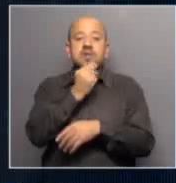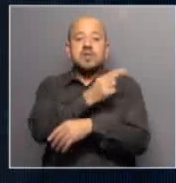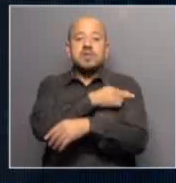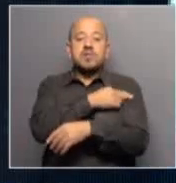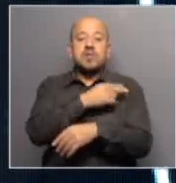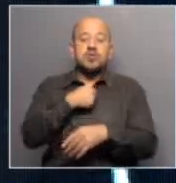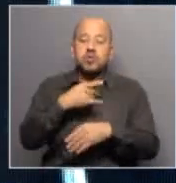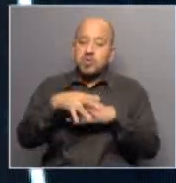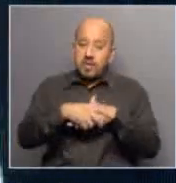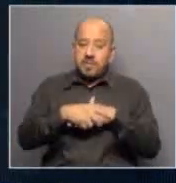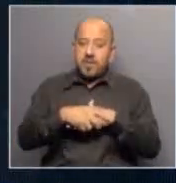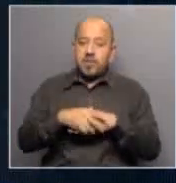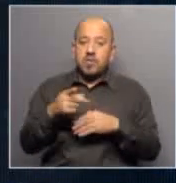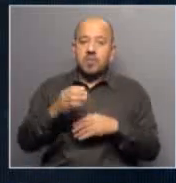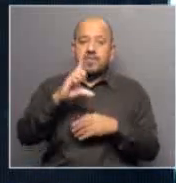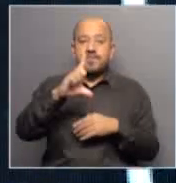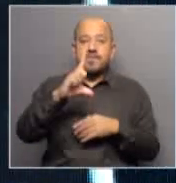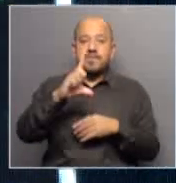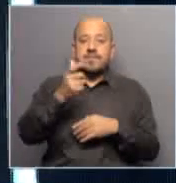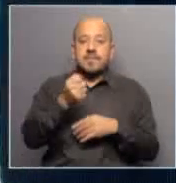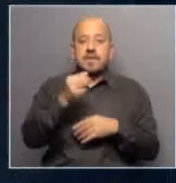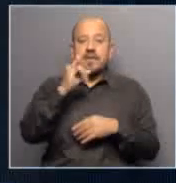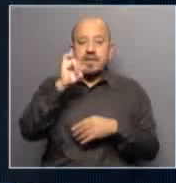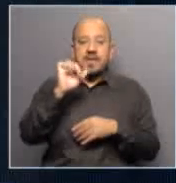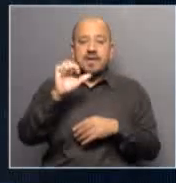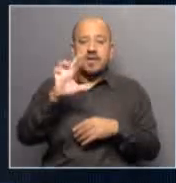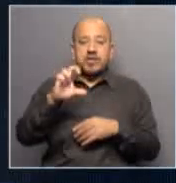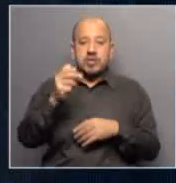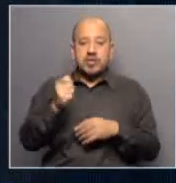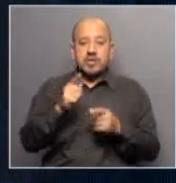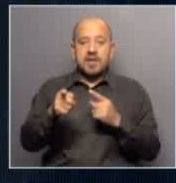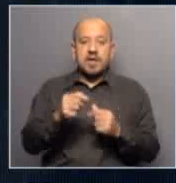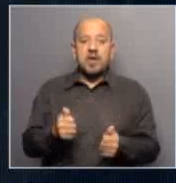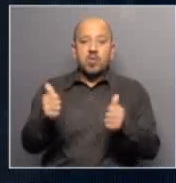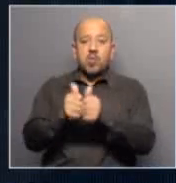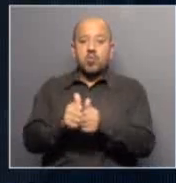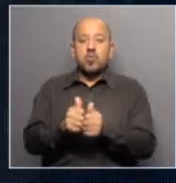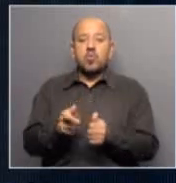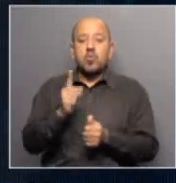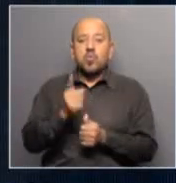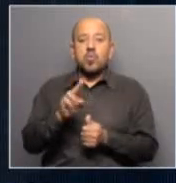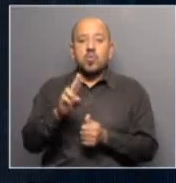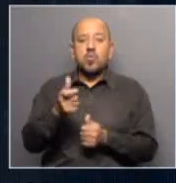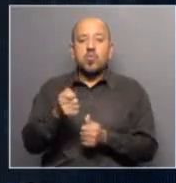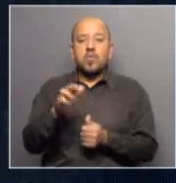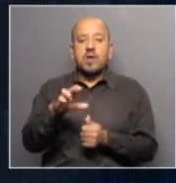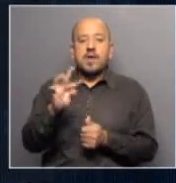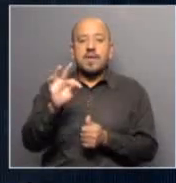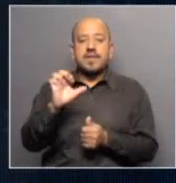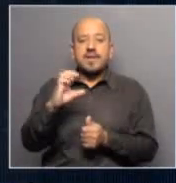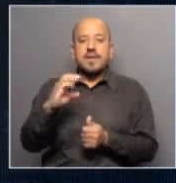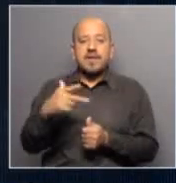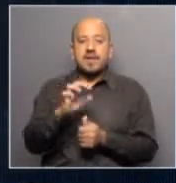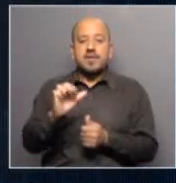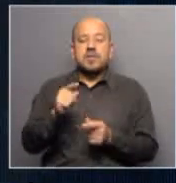su amigo, un hombre que se formó con Julio Huarteche, que era